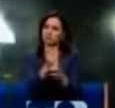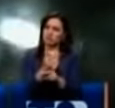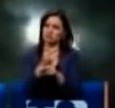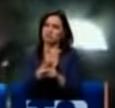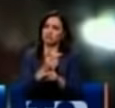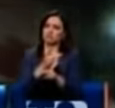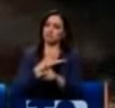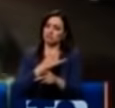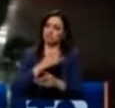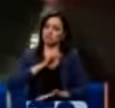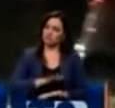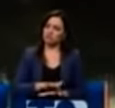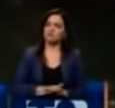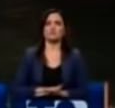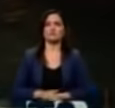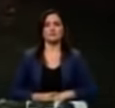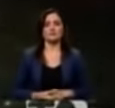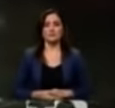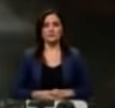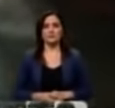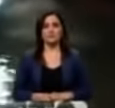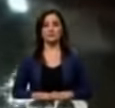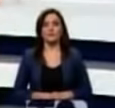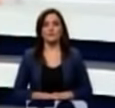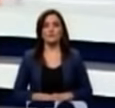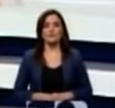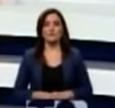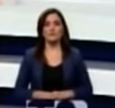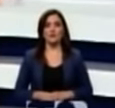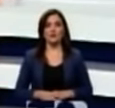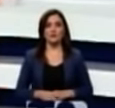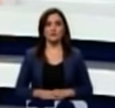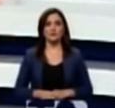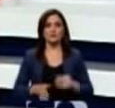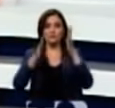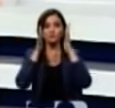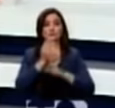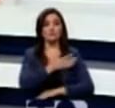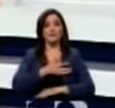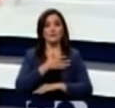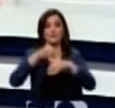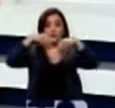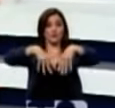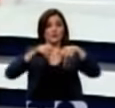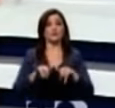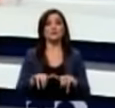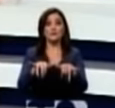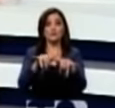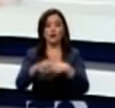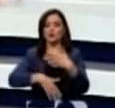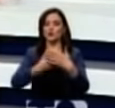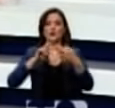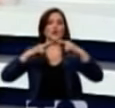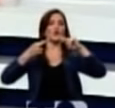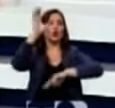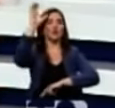con calma. Mariuxi Dueñas, 24 horas. Mucha precaución porque las lluvias van a continuar en toda la